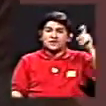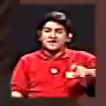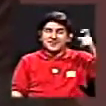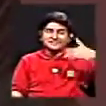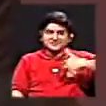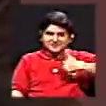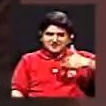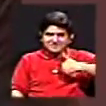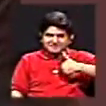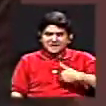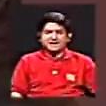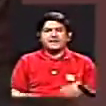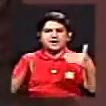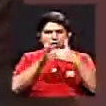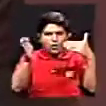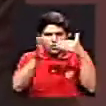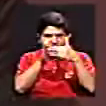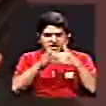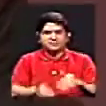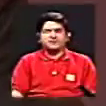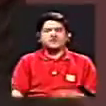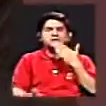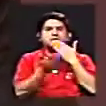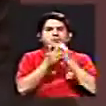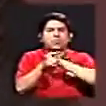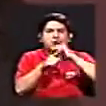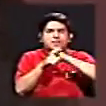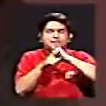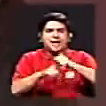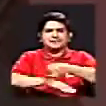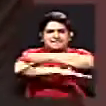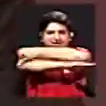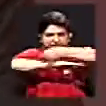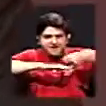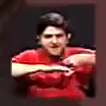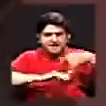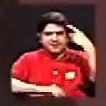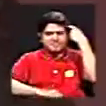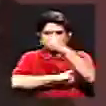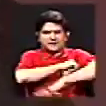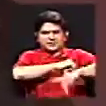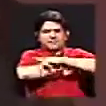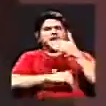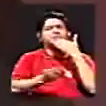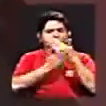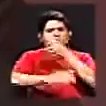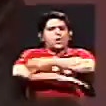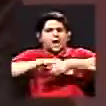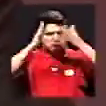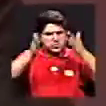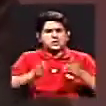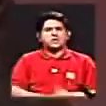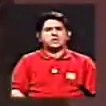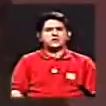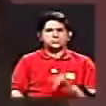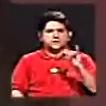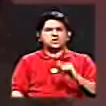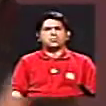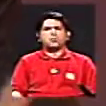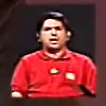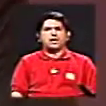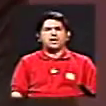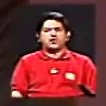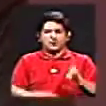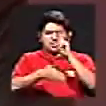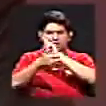que se retomen lo que es la buena práctica de la ingeniería. Nosotros pensamos que este país tiene muy buenos ingenieros, hay muy buenos centros universitarios, la